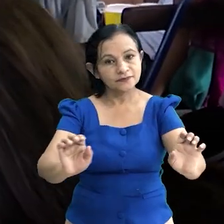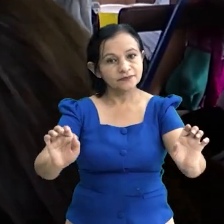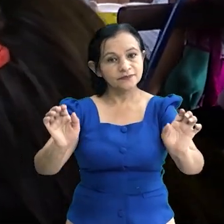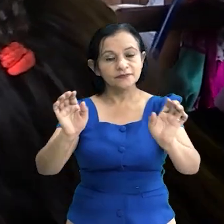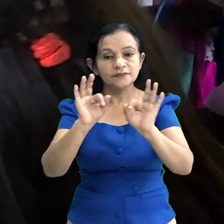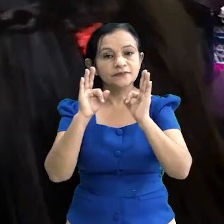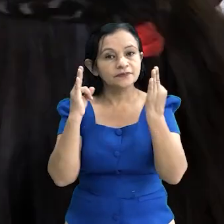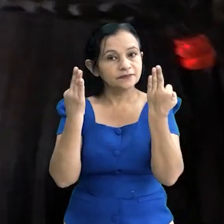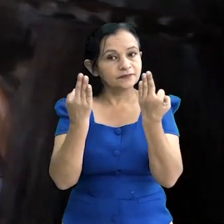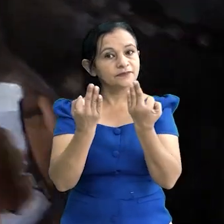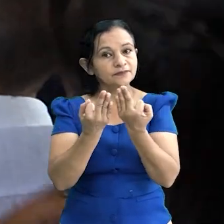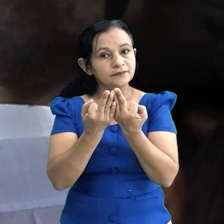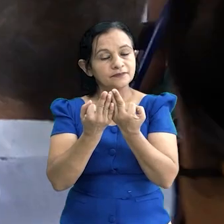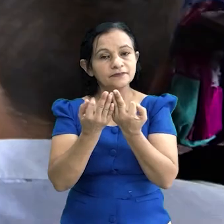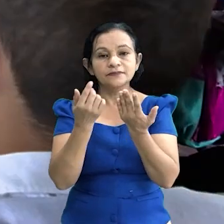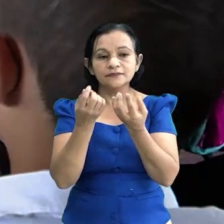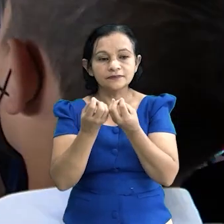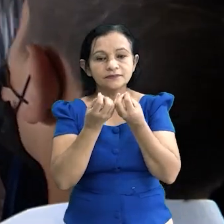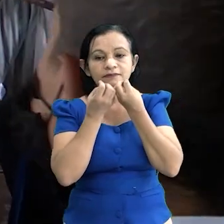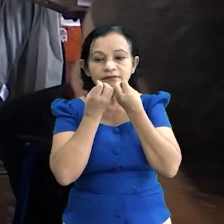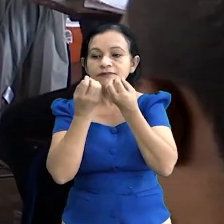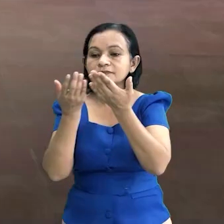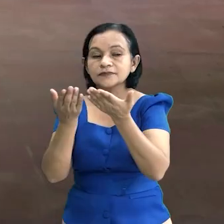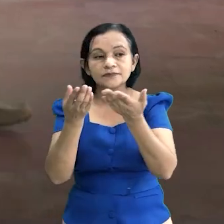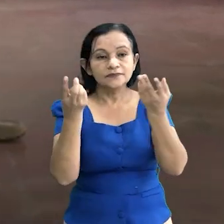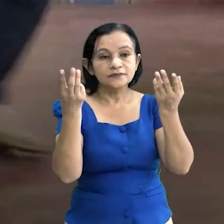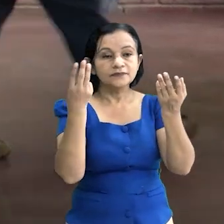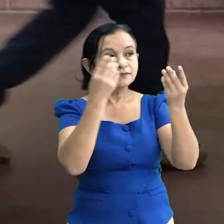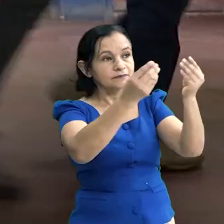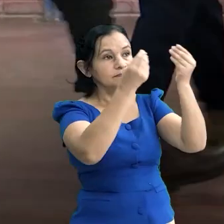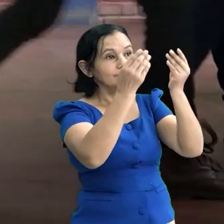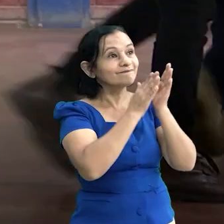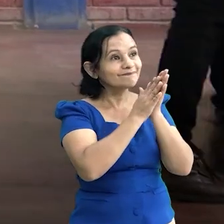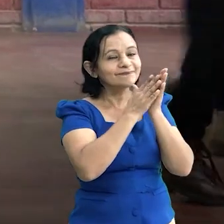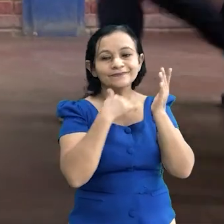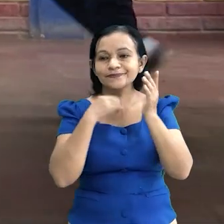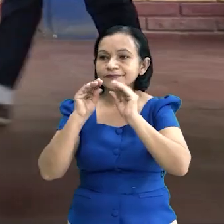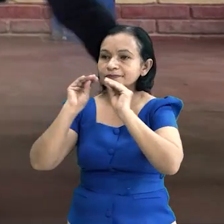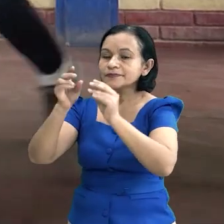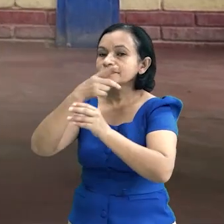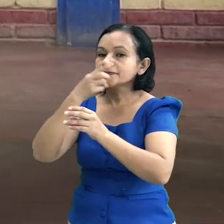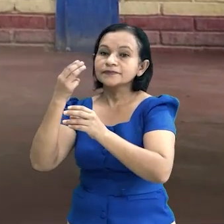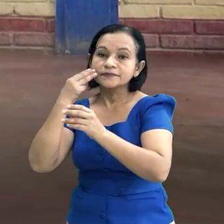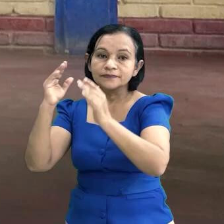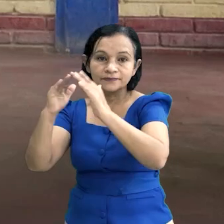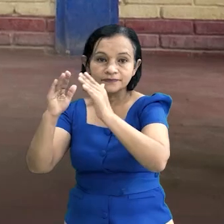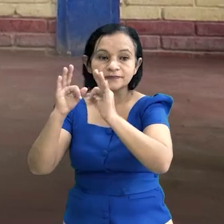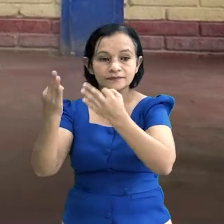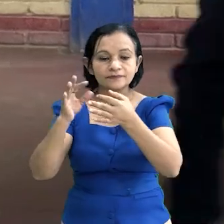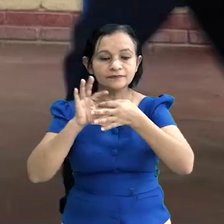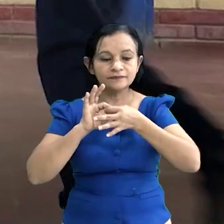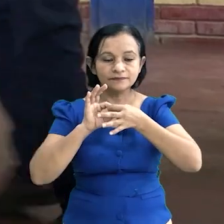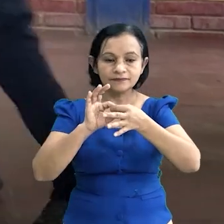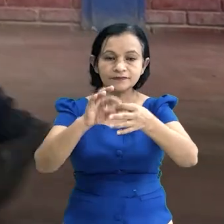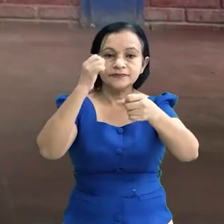con sus familiares, entonces el niño transmite lo que el maestro le está diciendo. Por eso es una cadena que estamos